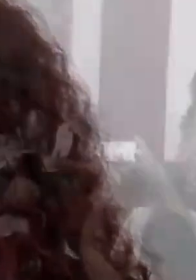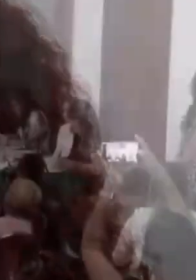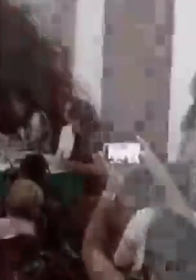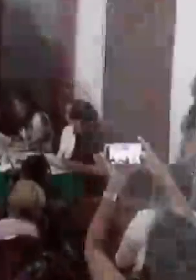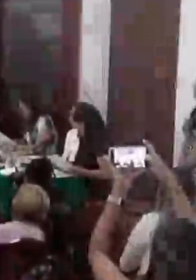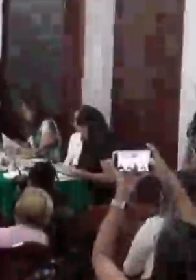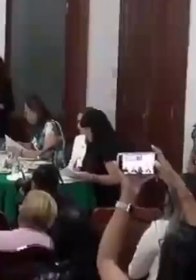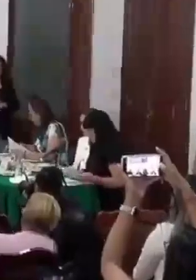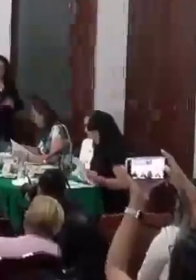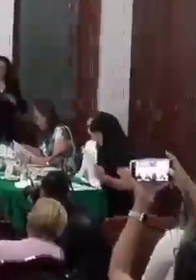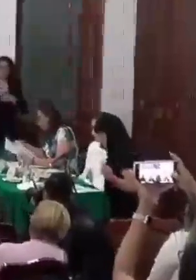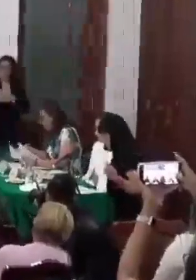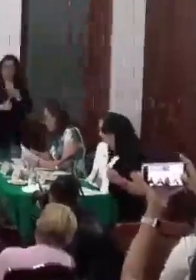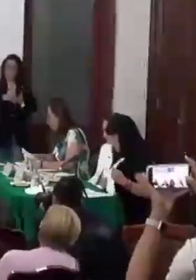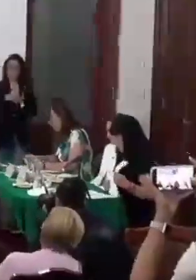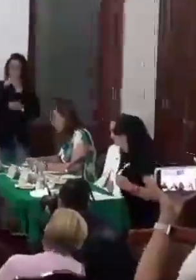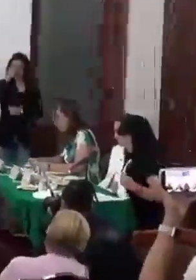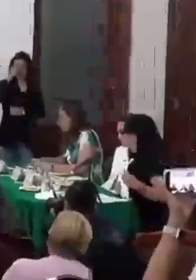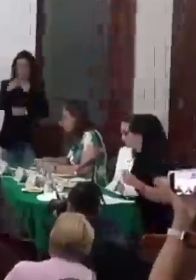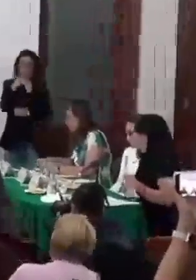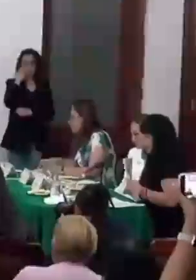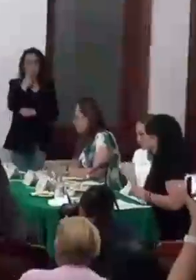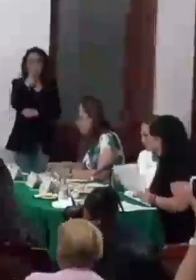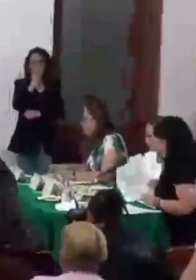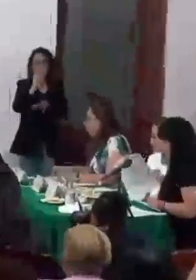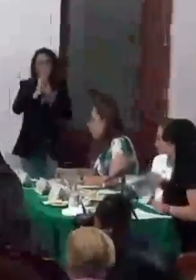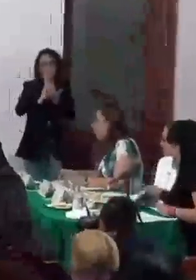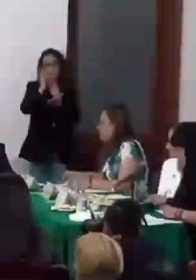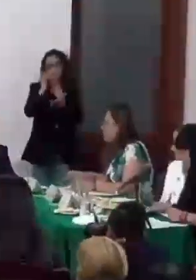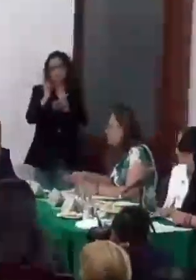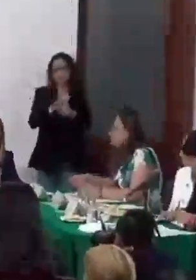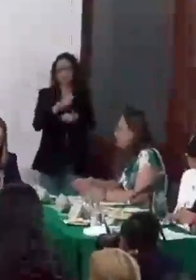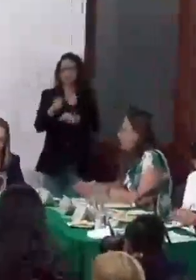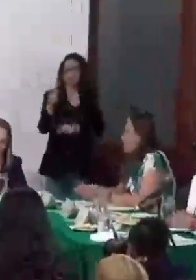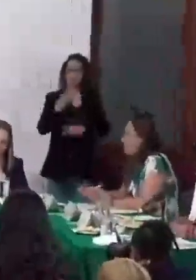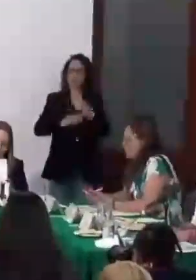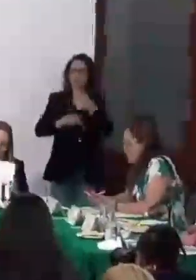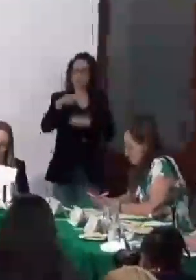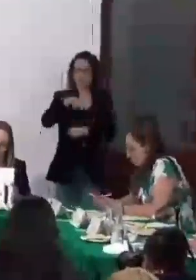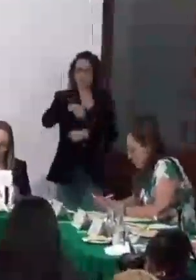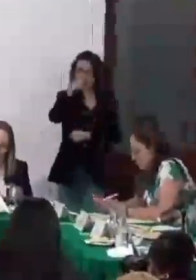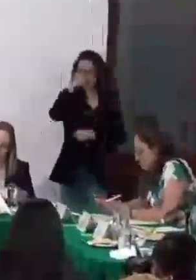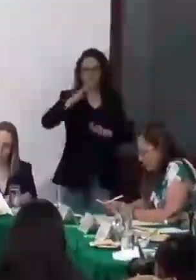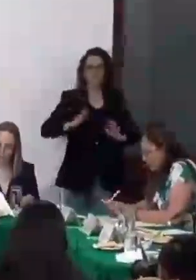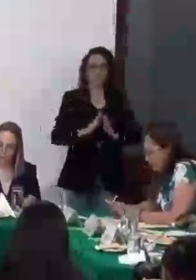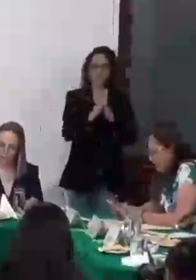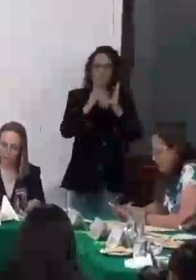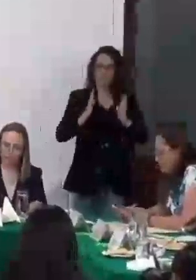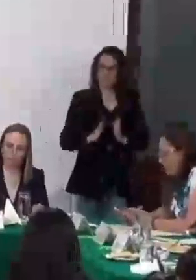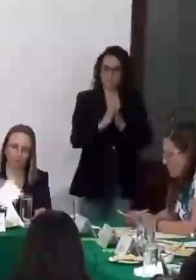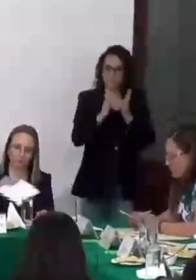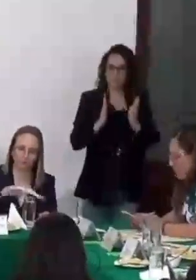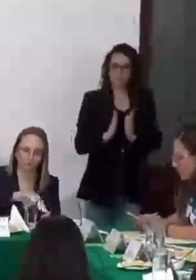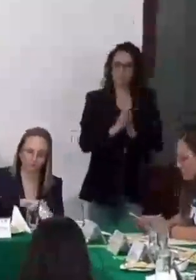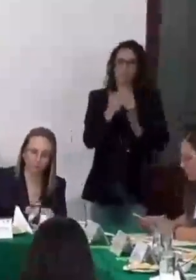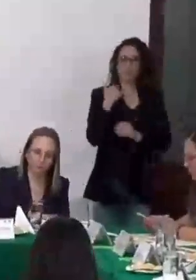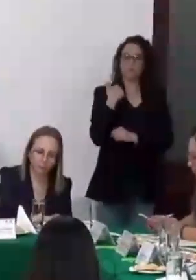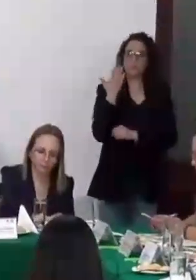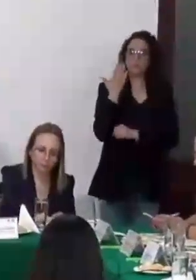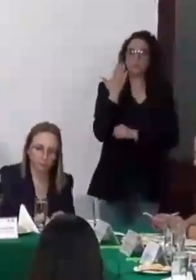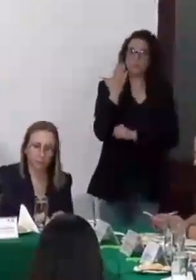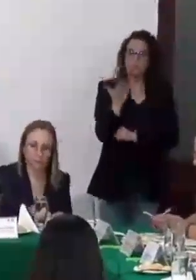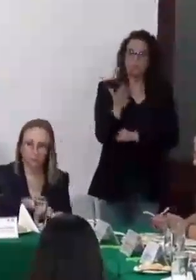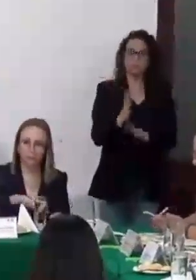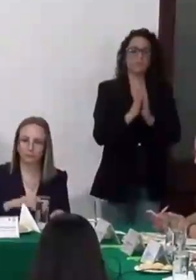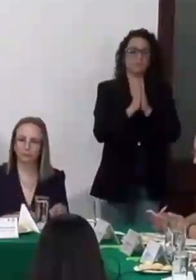embargo, afirmó que existen áreas de oportunidad que deben abordarse para lograr un estado pleno de derechos, así como para dar fin a la violencia contra